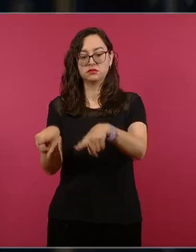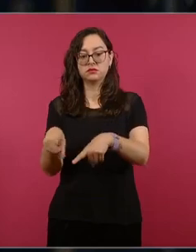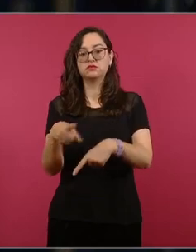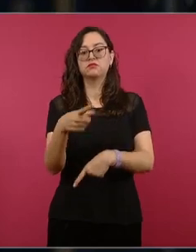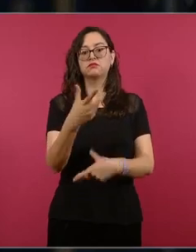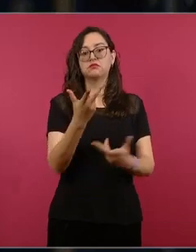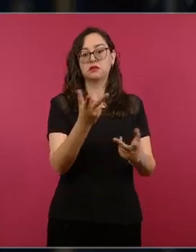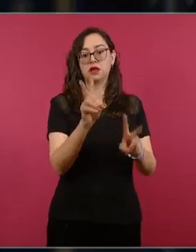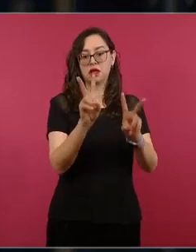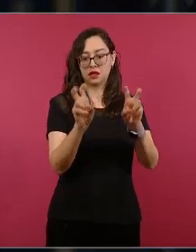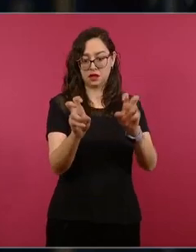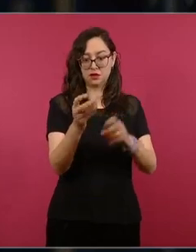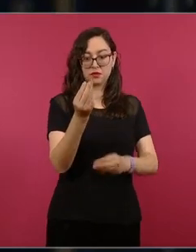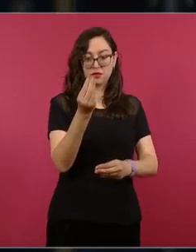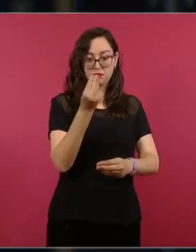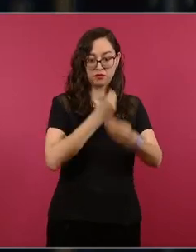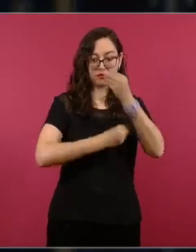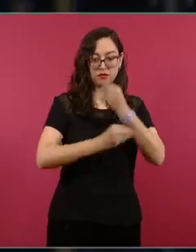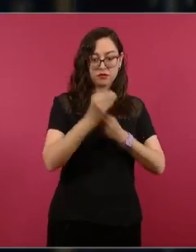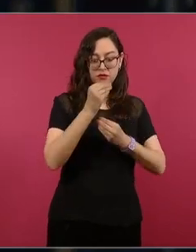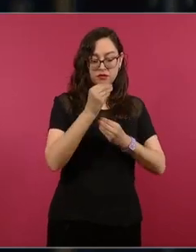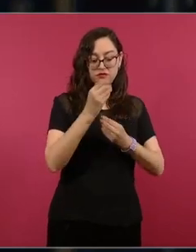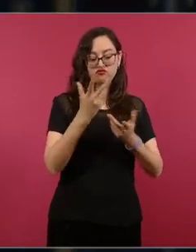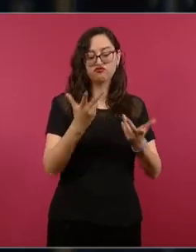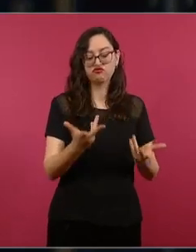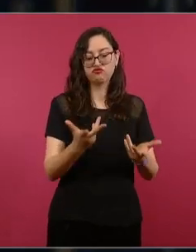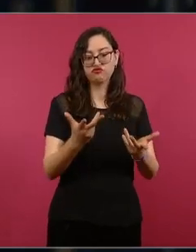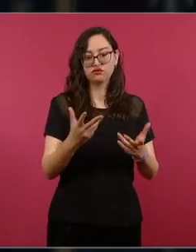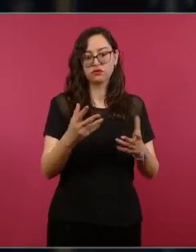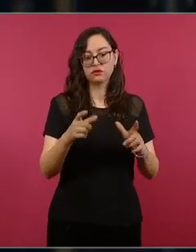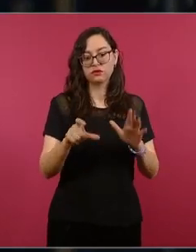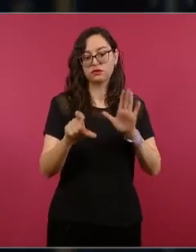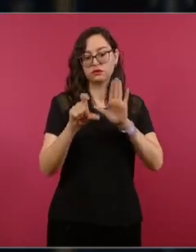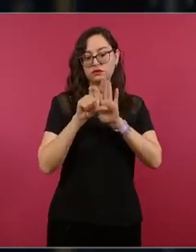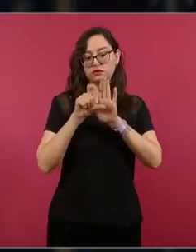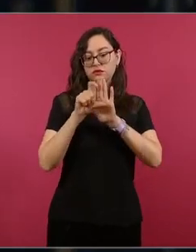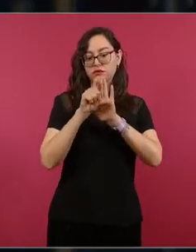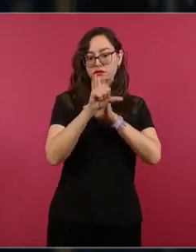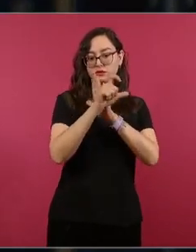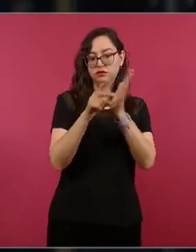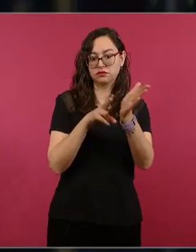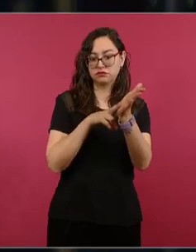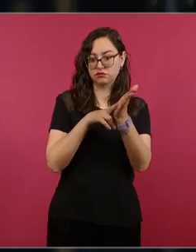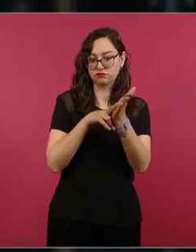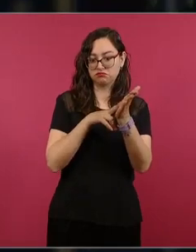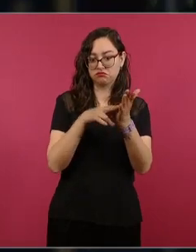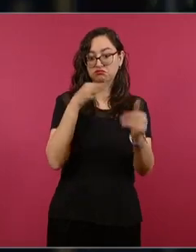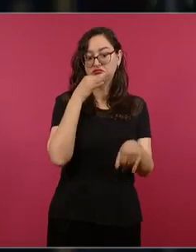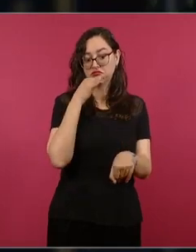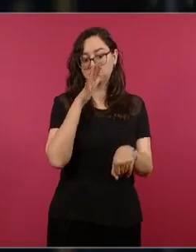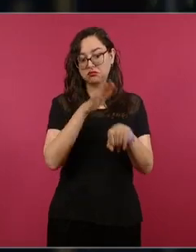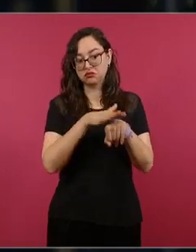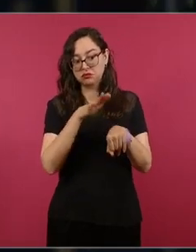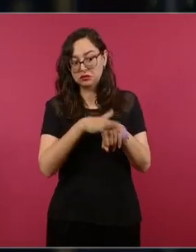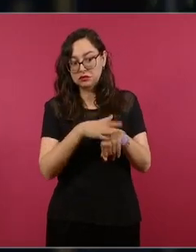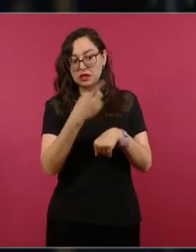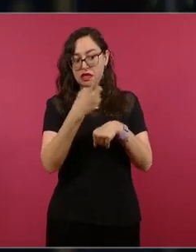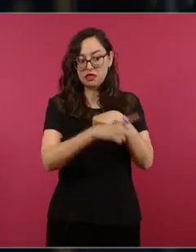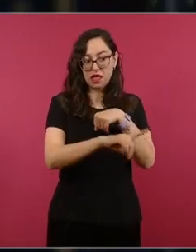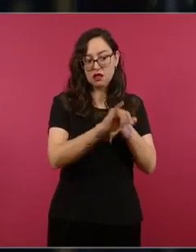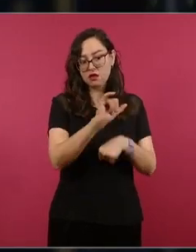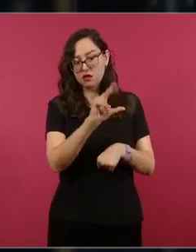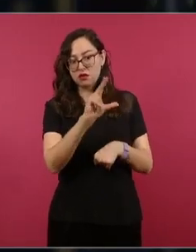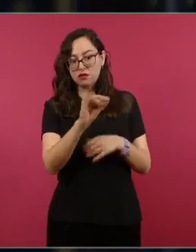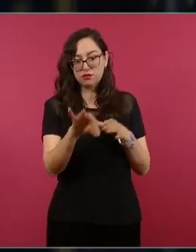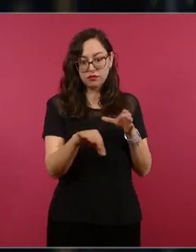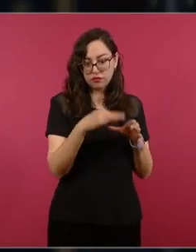de que en sus empaques ya no aparecieran estos rombos de advertencia que nos hacen conocer acerca de estos elementos